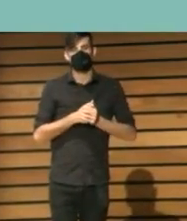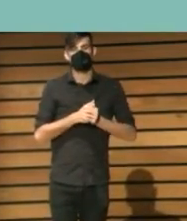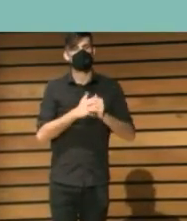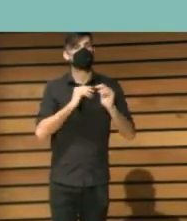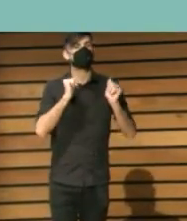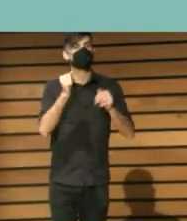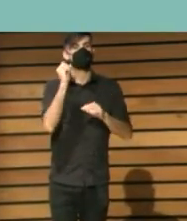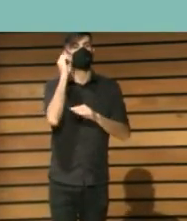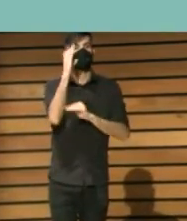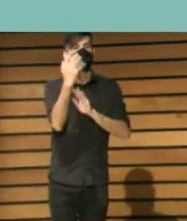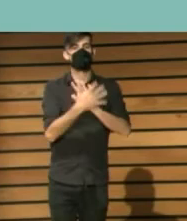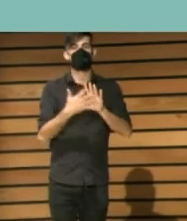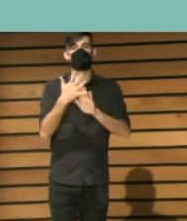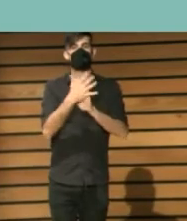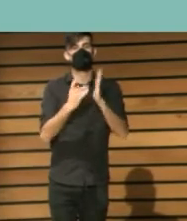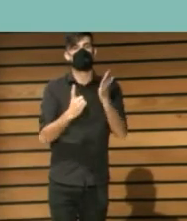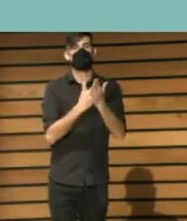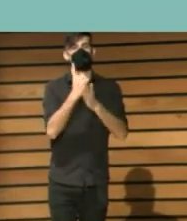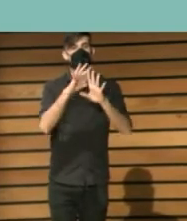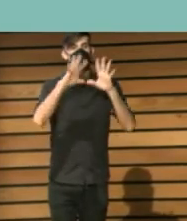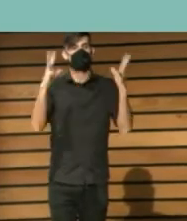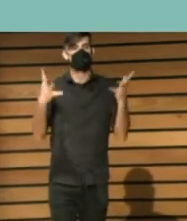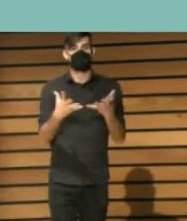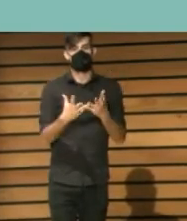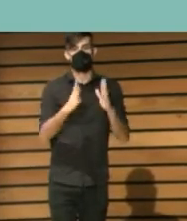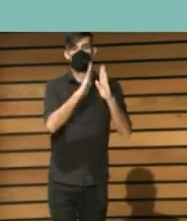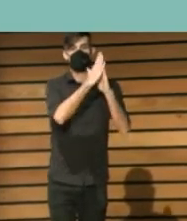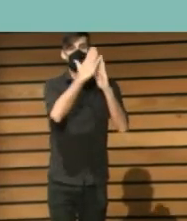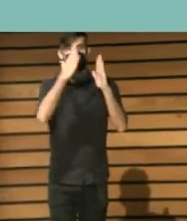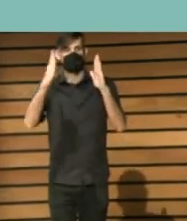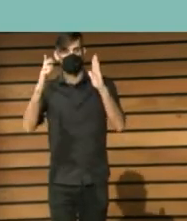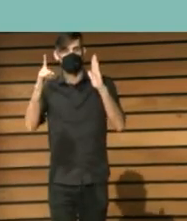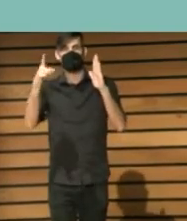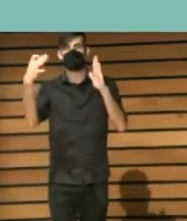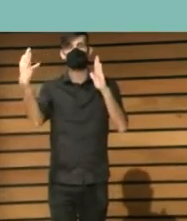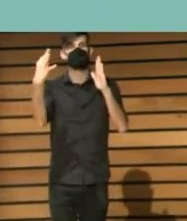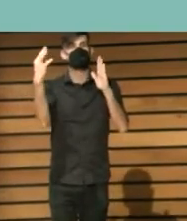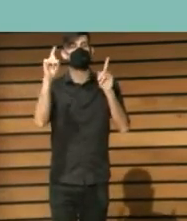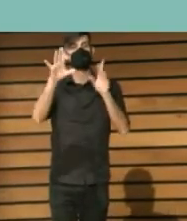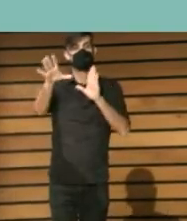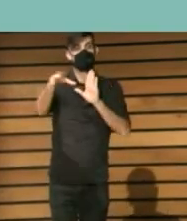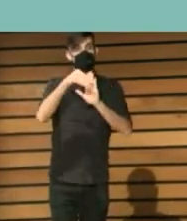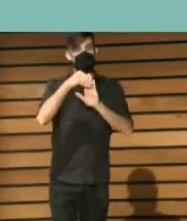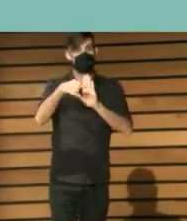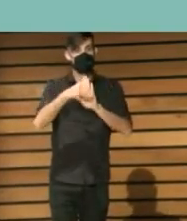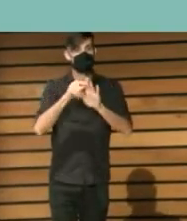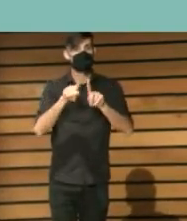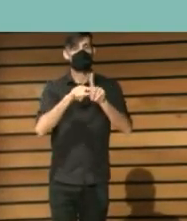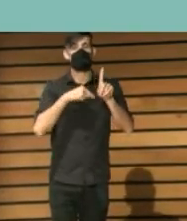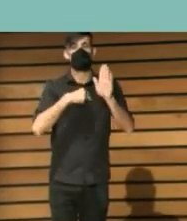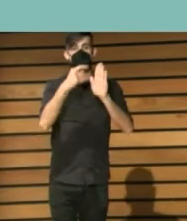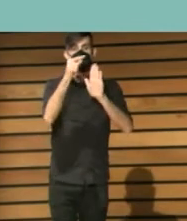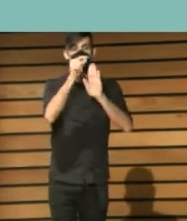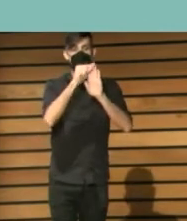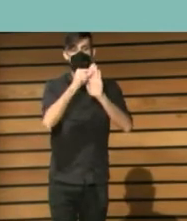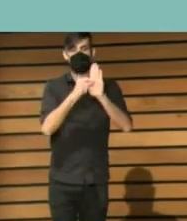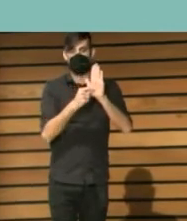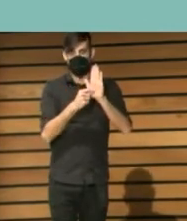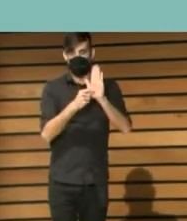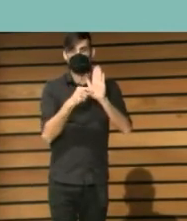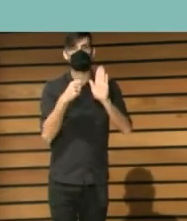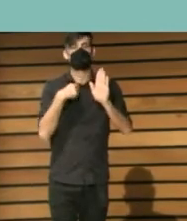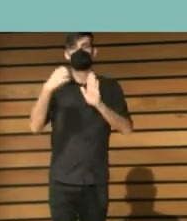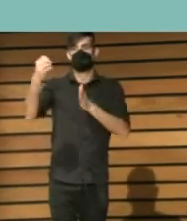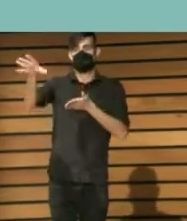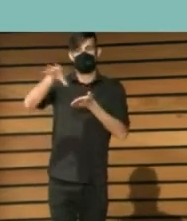el mapa mundial de bibliotecas. El mapa mundial de bibliotecas no solamente recoge los indicadores que se vuelcan desde las